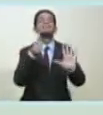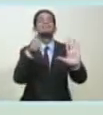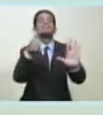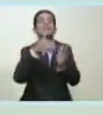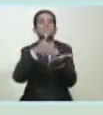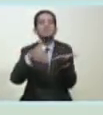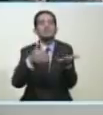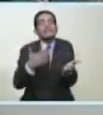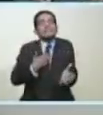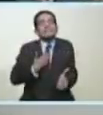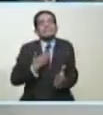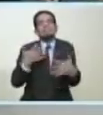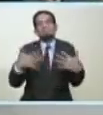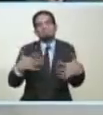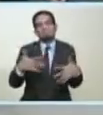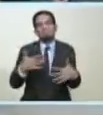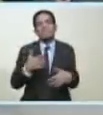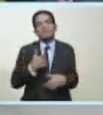me chispoteó.